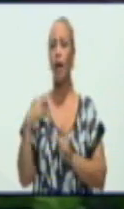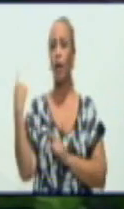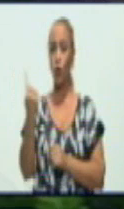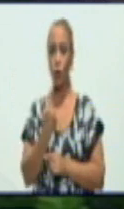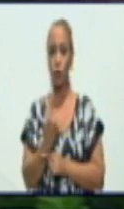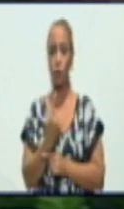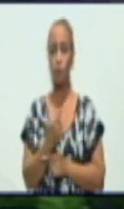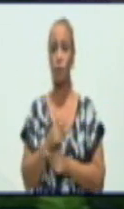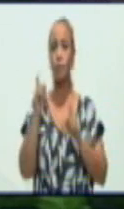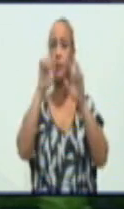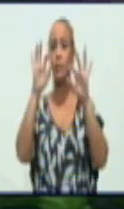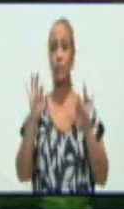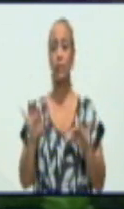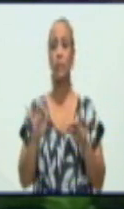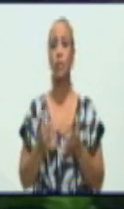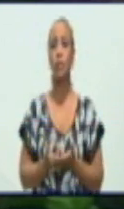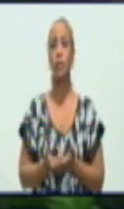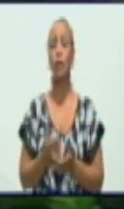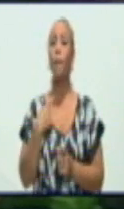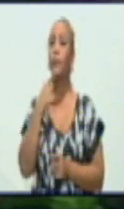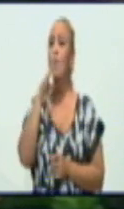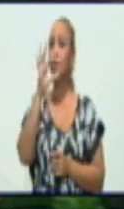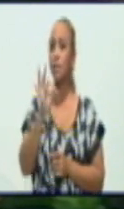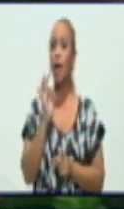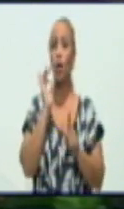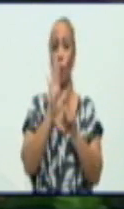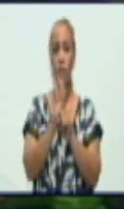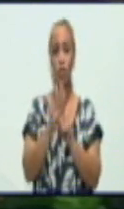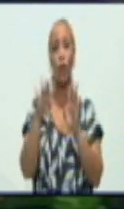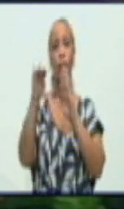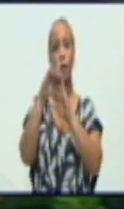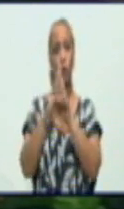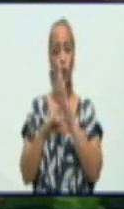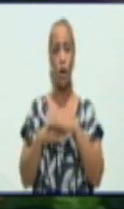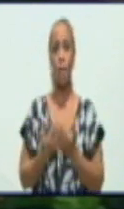secretarios como ustedes señalaba al comienzo del programa